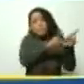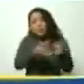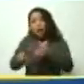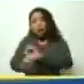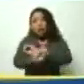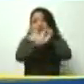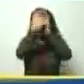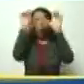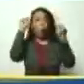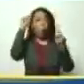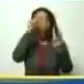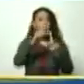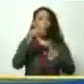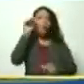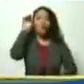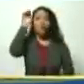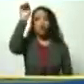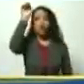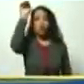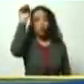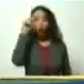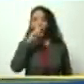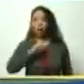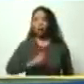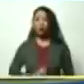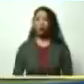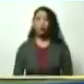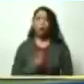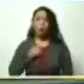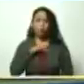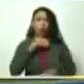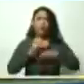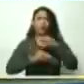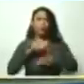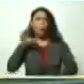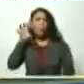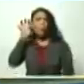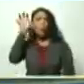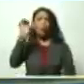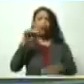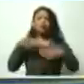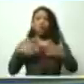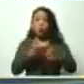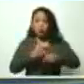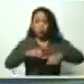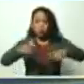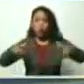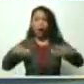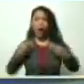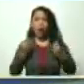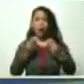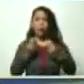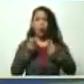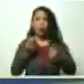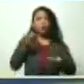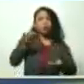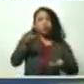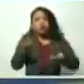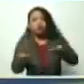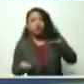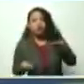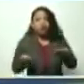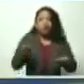adelante, hacia los años futuros. Hemos estado haciendo el mapa de crecimiento económico con estabilidad